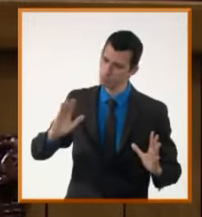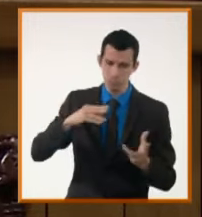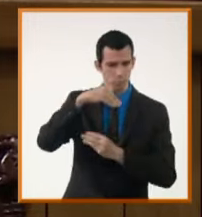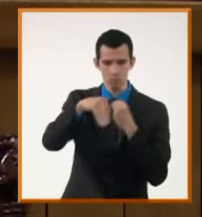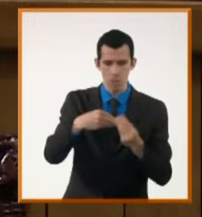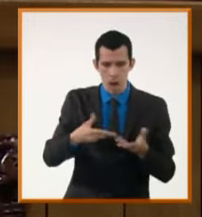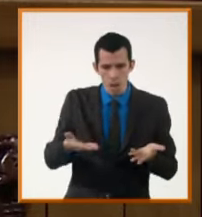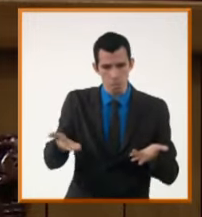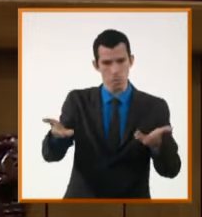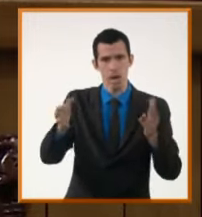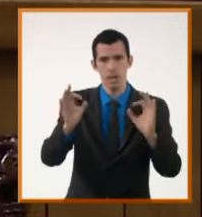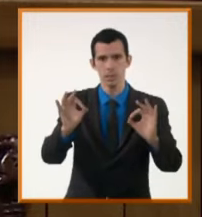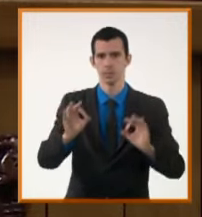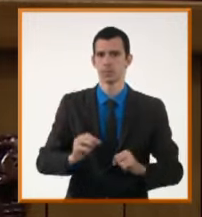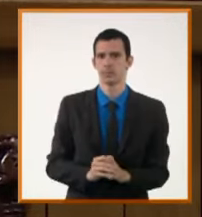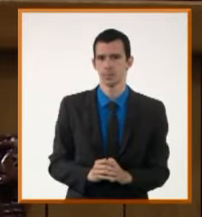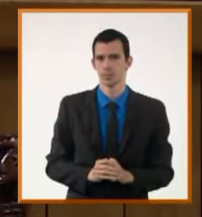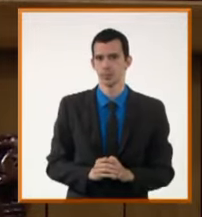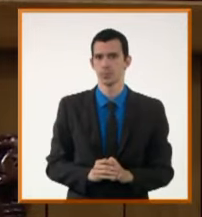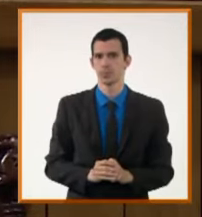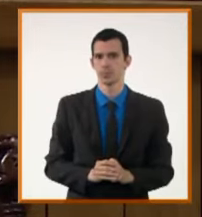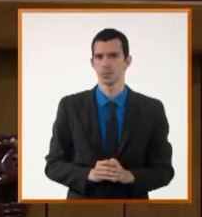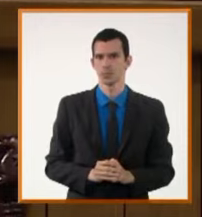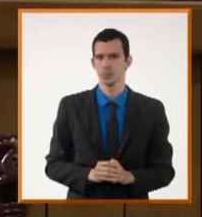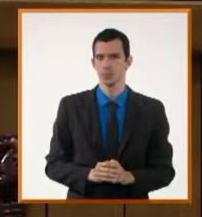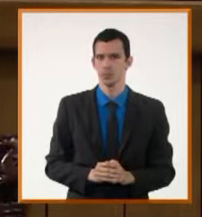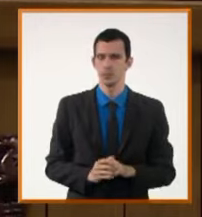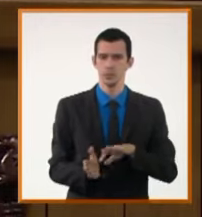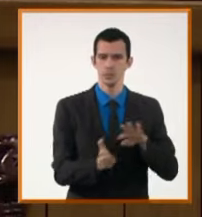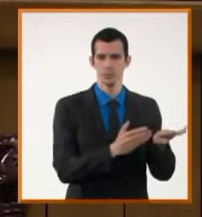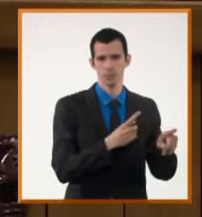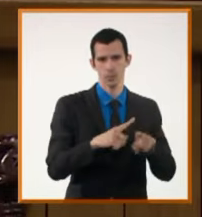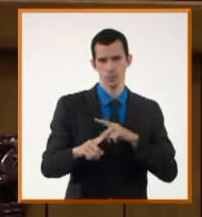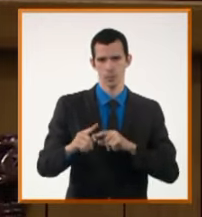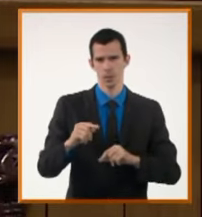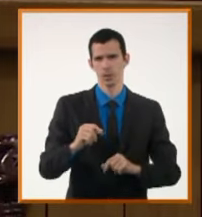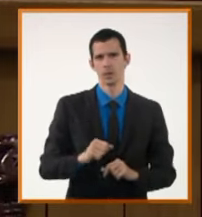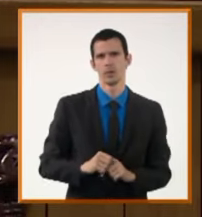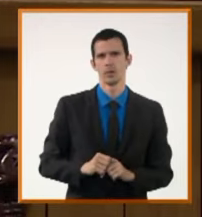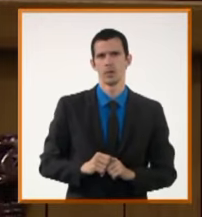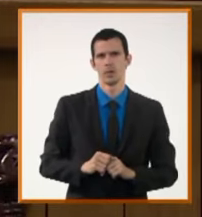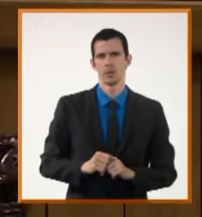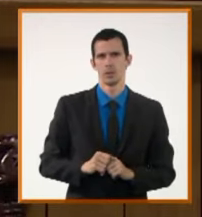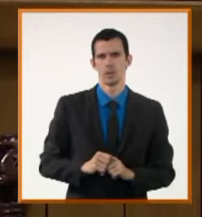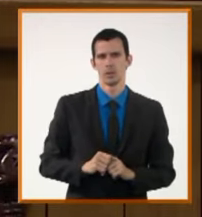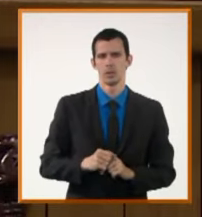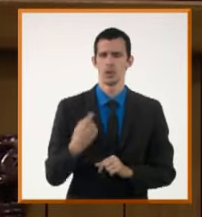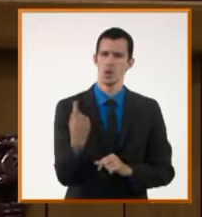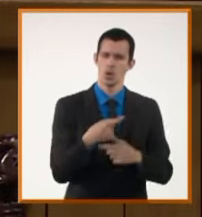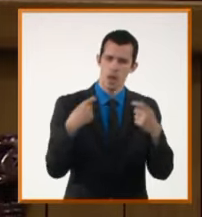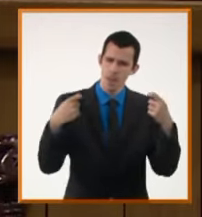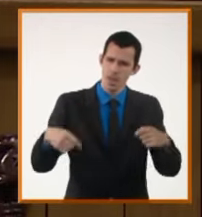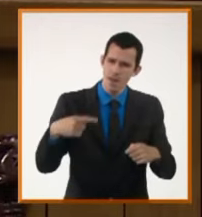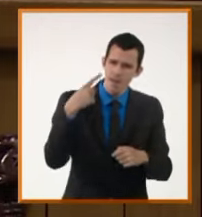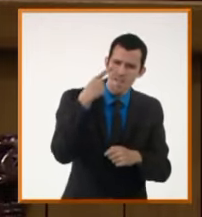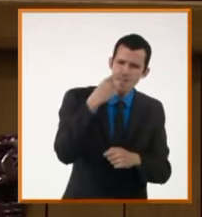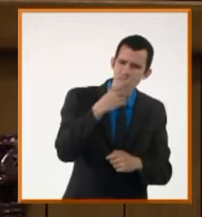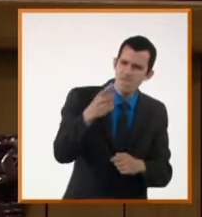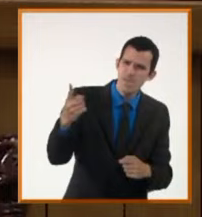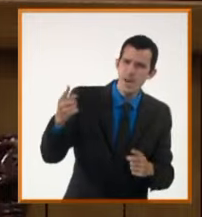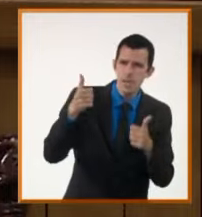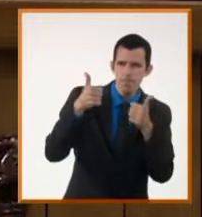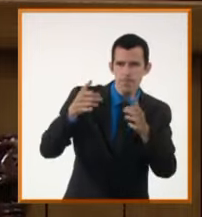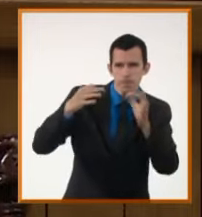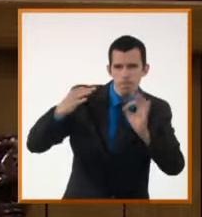diferenciada. Tenemos que buscar completar las plantillas donde se requiera, tenemos que trabajar más en la reserva, darle